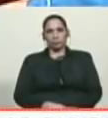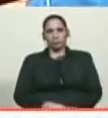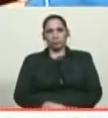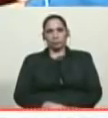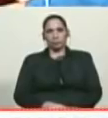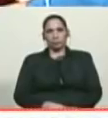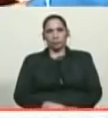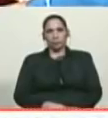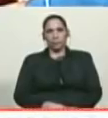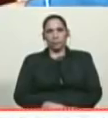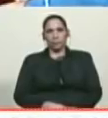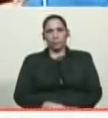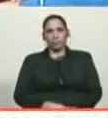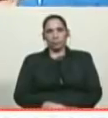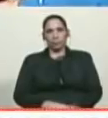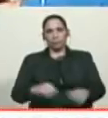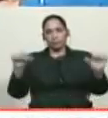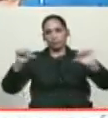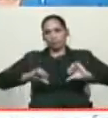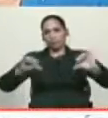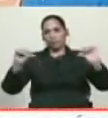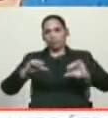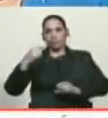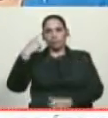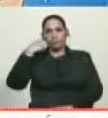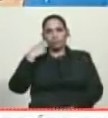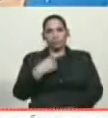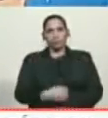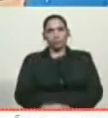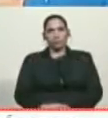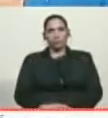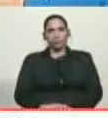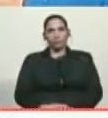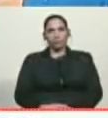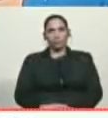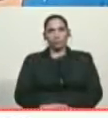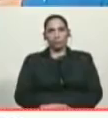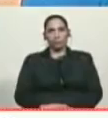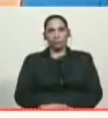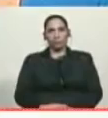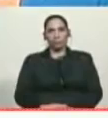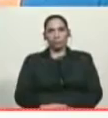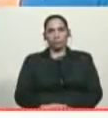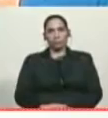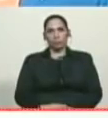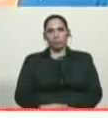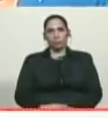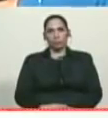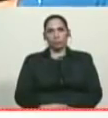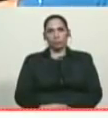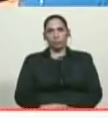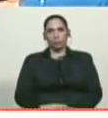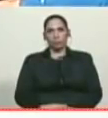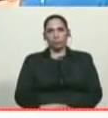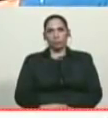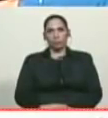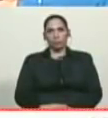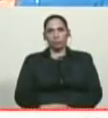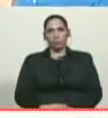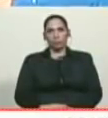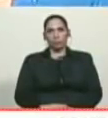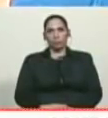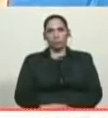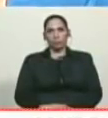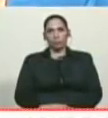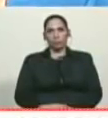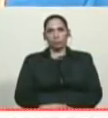pongo sobre una discusión y vamos a ver quién tiene la razón, que hay puntos en los cuales no va a haber un, pudiéramos decir un vencedor, no.